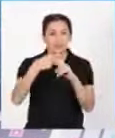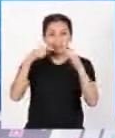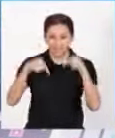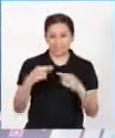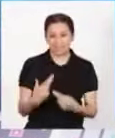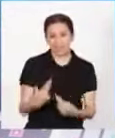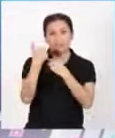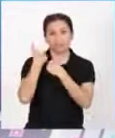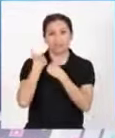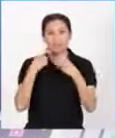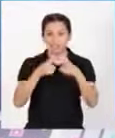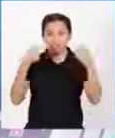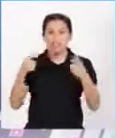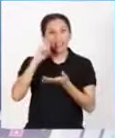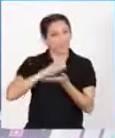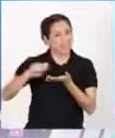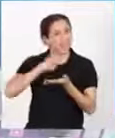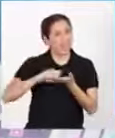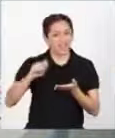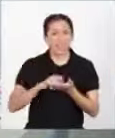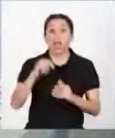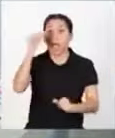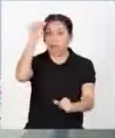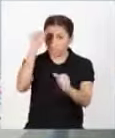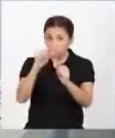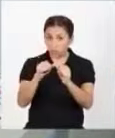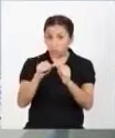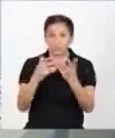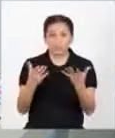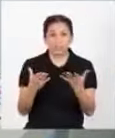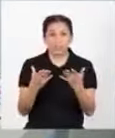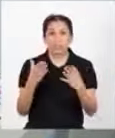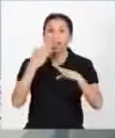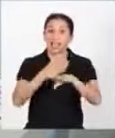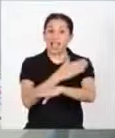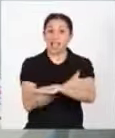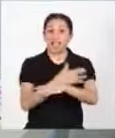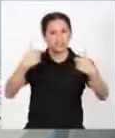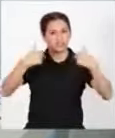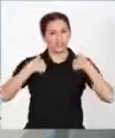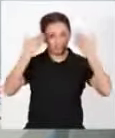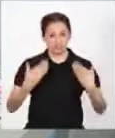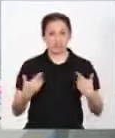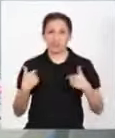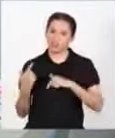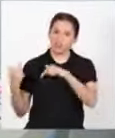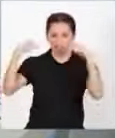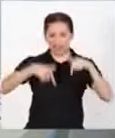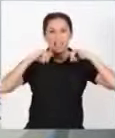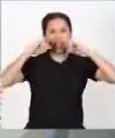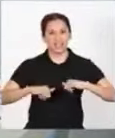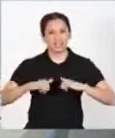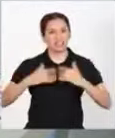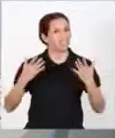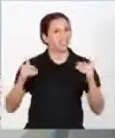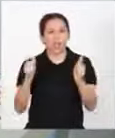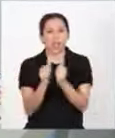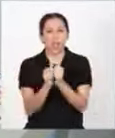en esta importante tarea. Y recuerden que mientras tanto yo